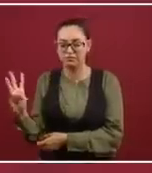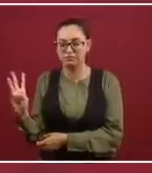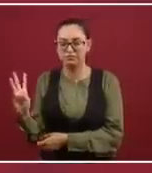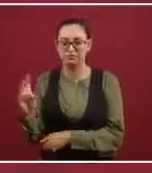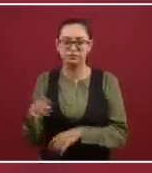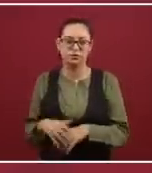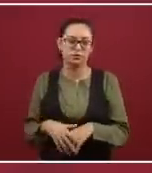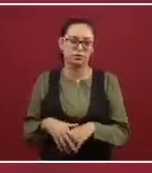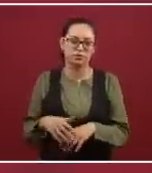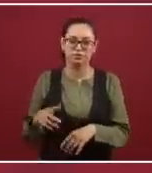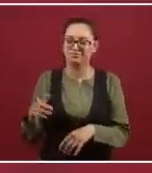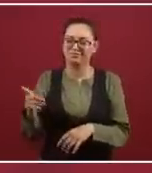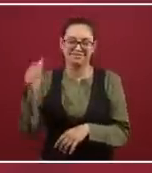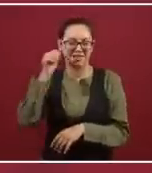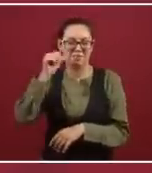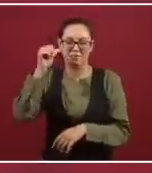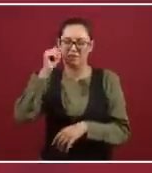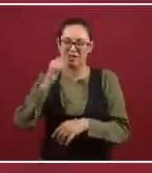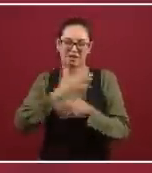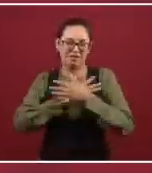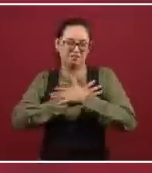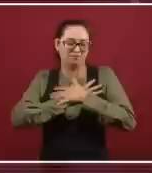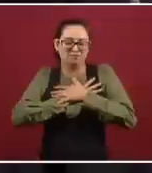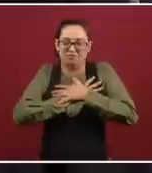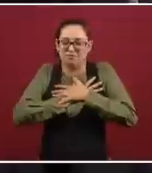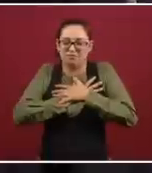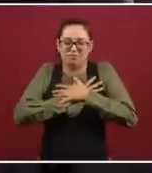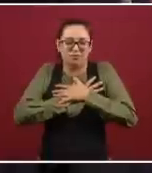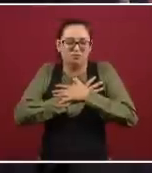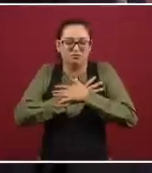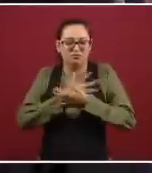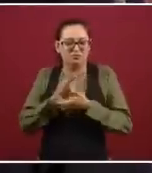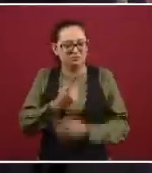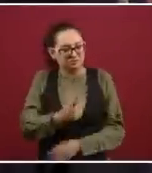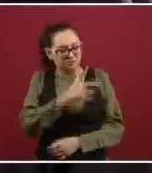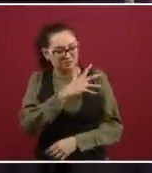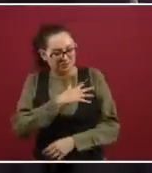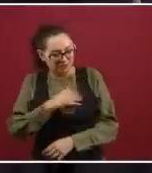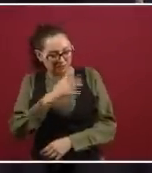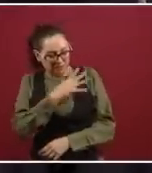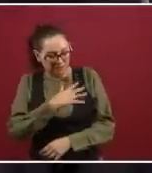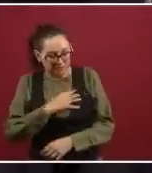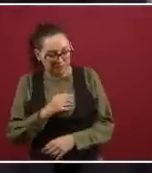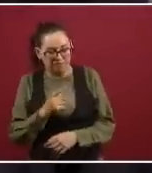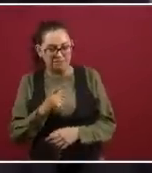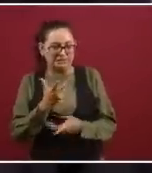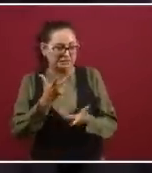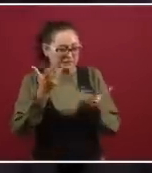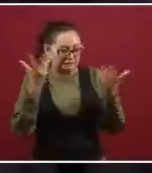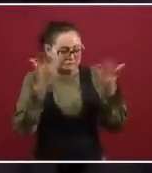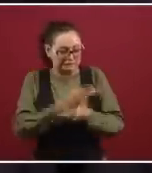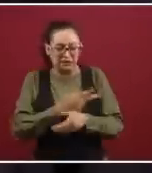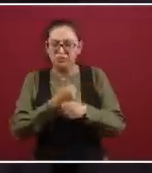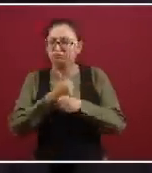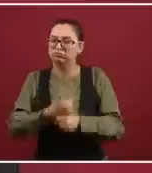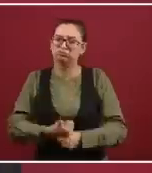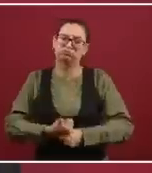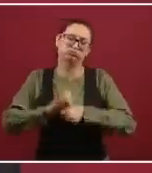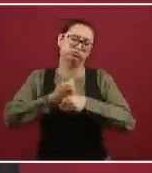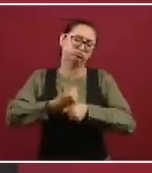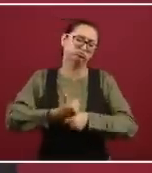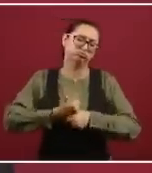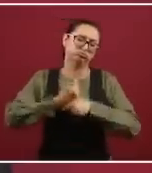que tanto quieren a los hijos, que tanto sufren por los hijos. Entonces,